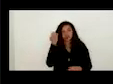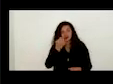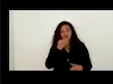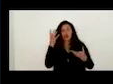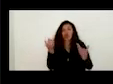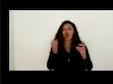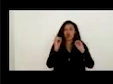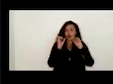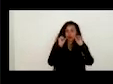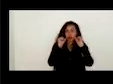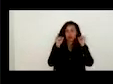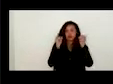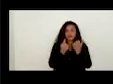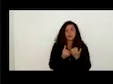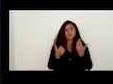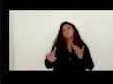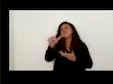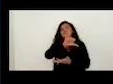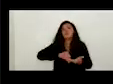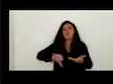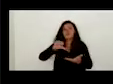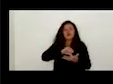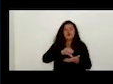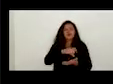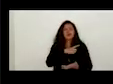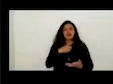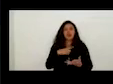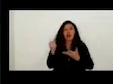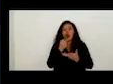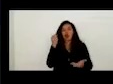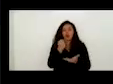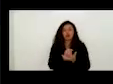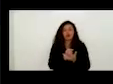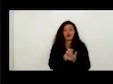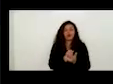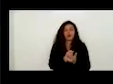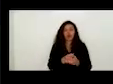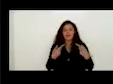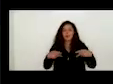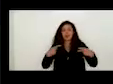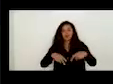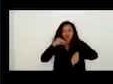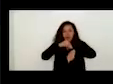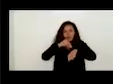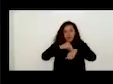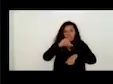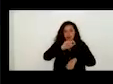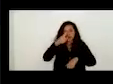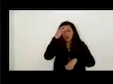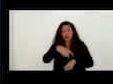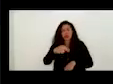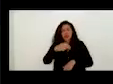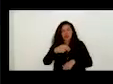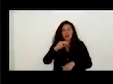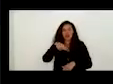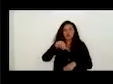asociación, en algún centro, tendría que contar forzosamente con un nutriólogo o con un dietista entrenado en